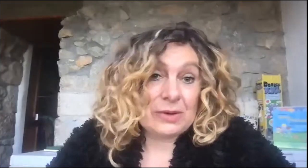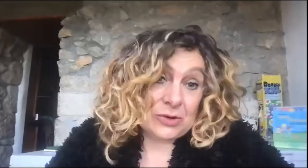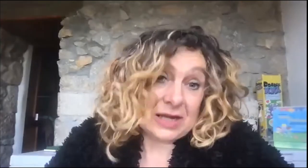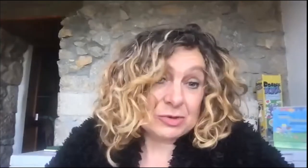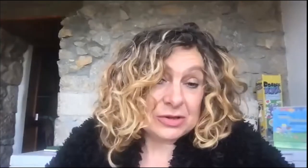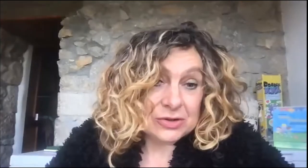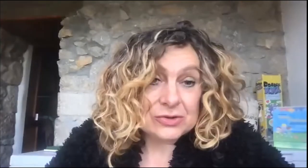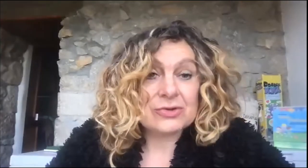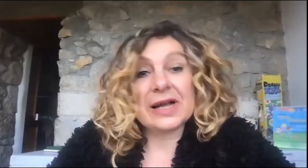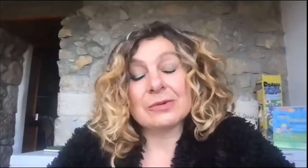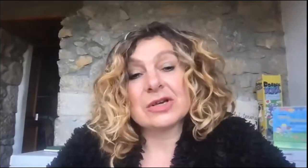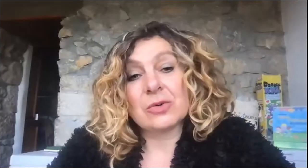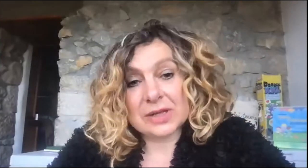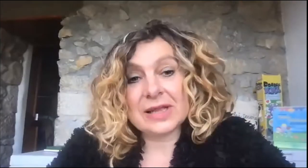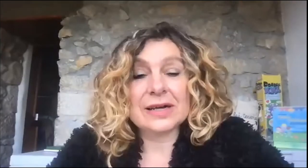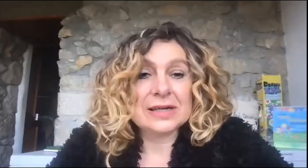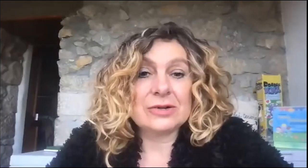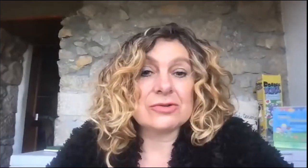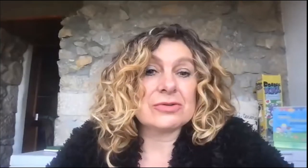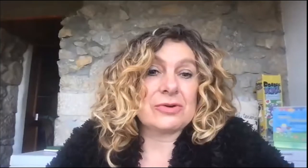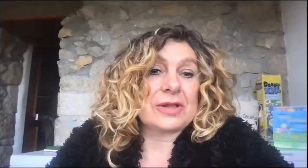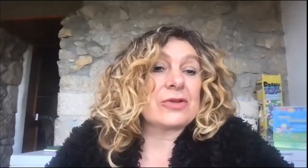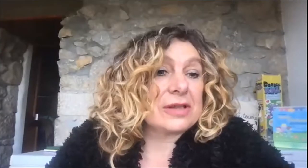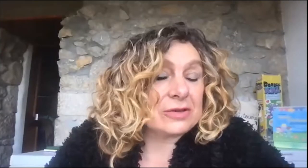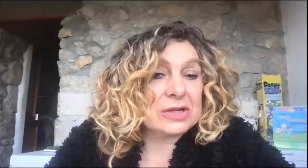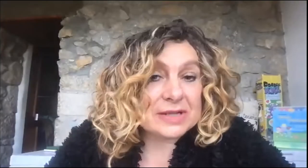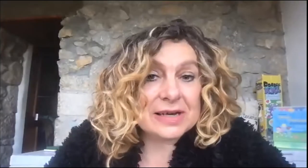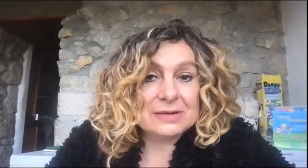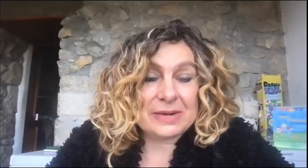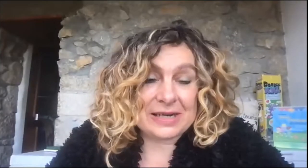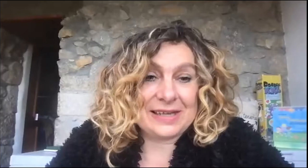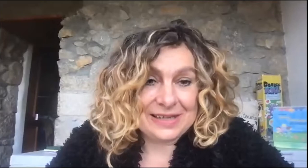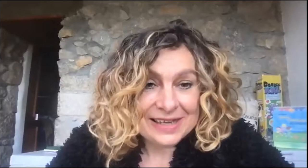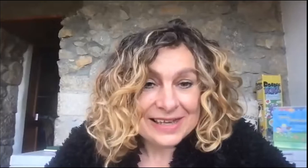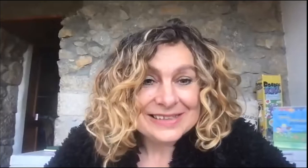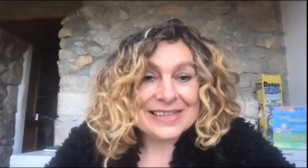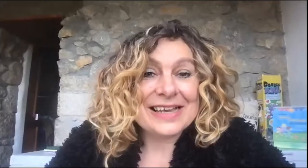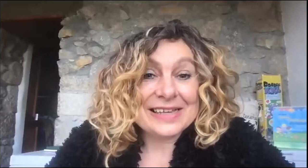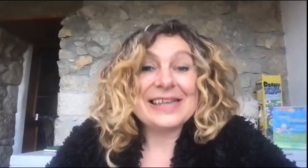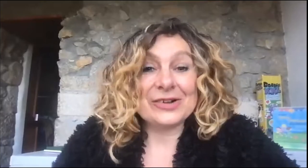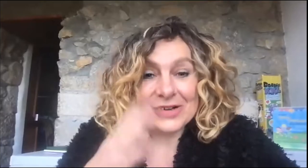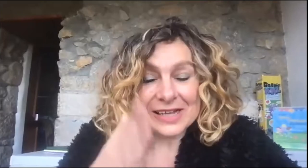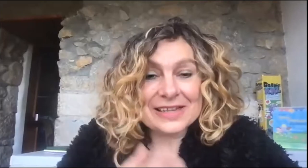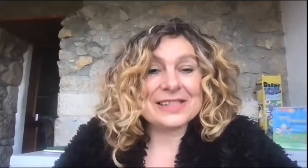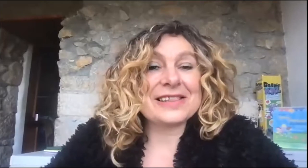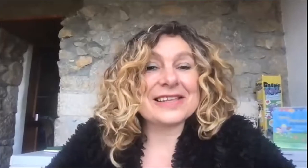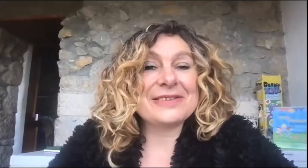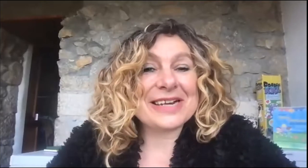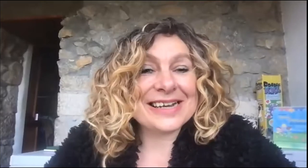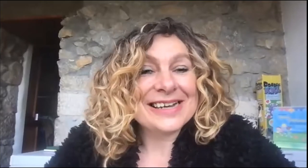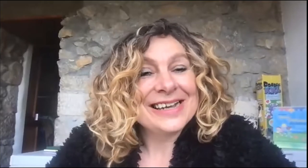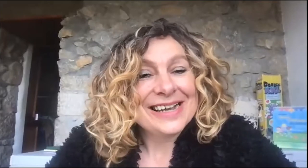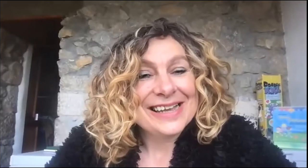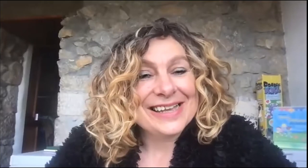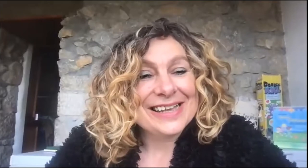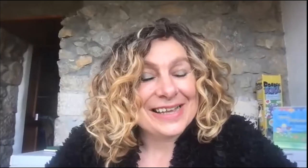importantísimo que cuando creemos entornos tengamos en cuenta los conceptos de diseño universal para que desde ahí, ¿no? Y las directrices de